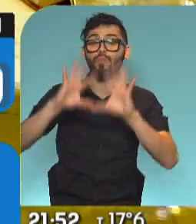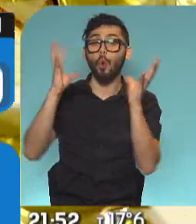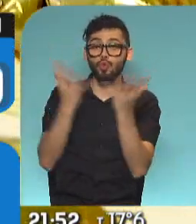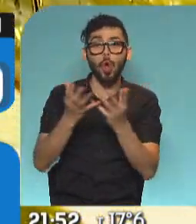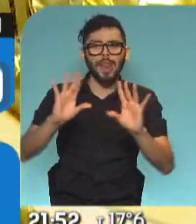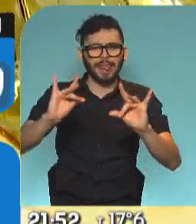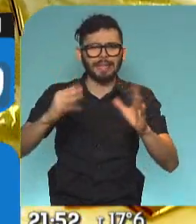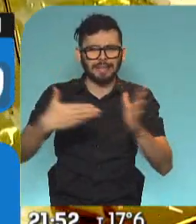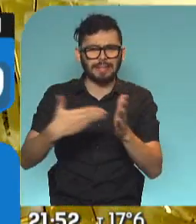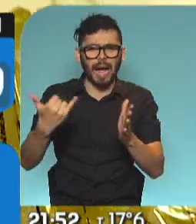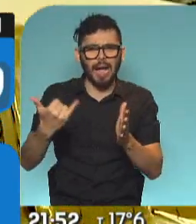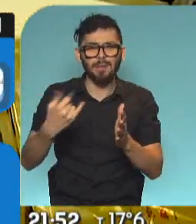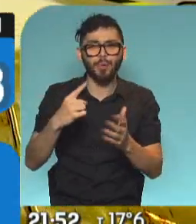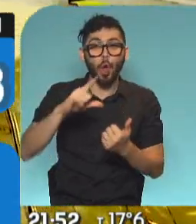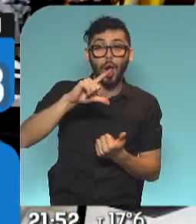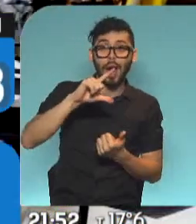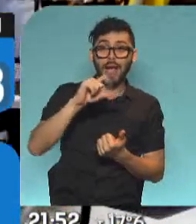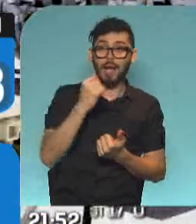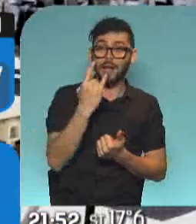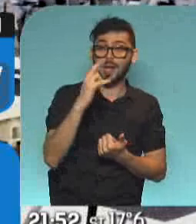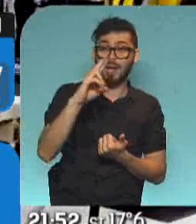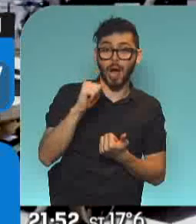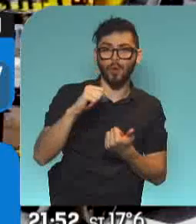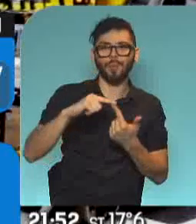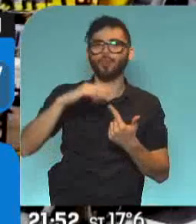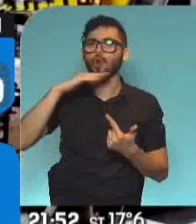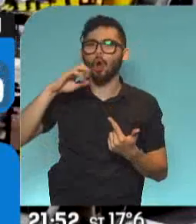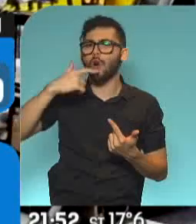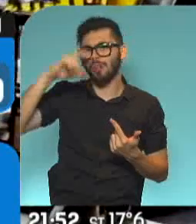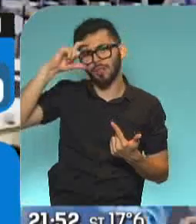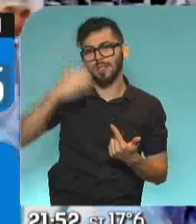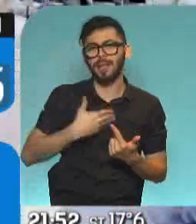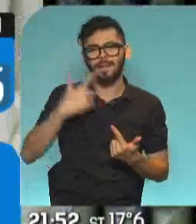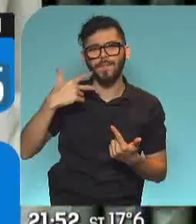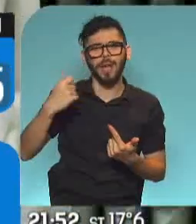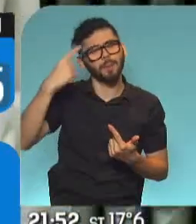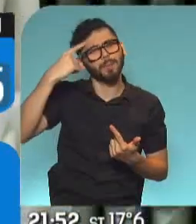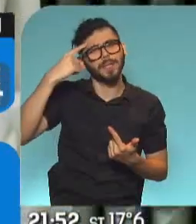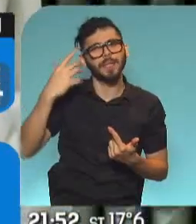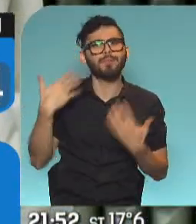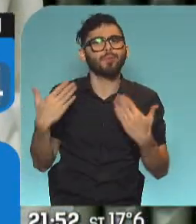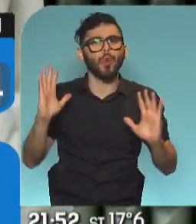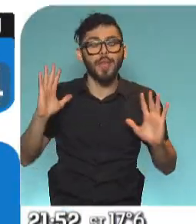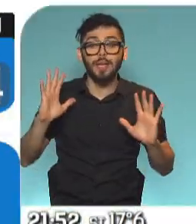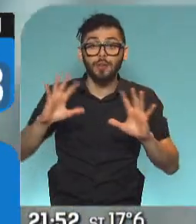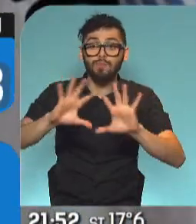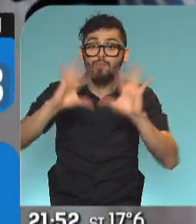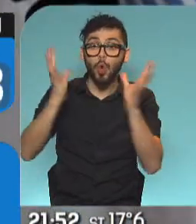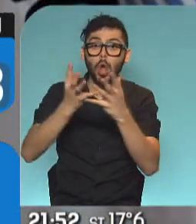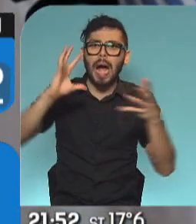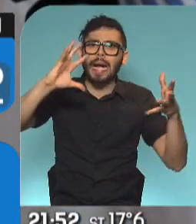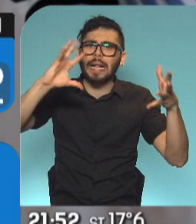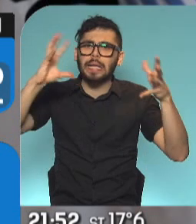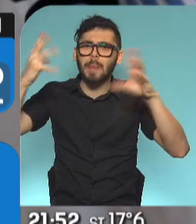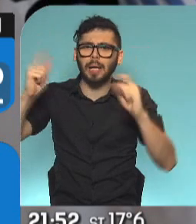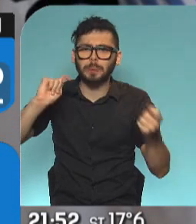la imaginación de Laura y de Josefina existe un futuro posible. El cambio climático es una preocupación central. El mundo